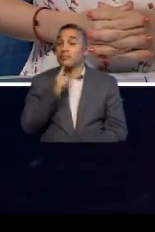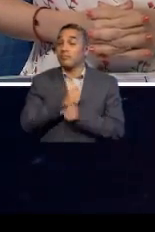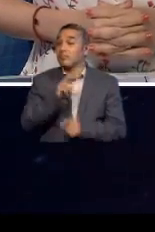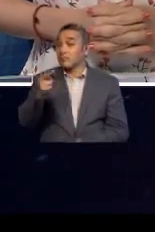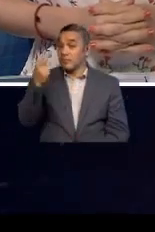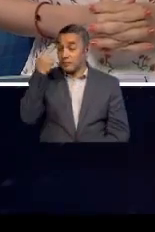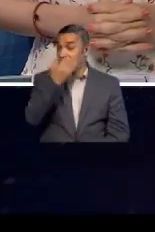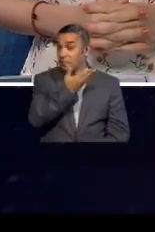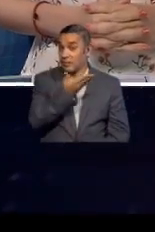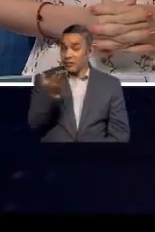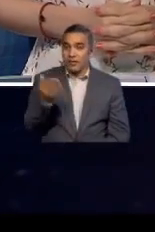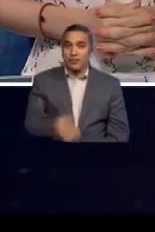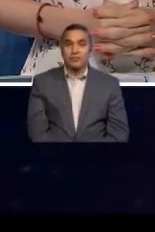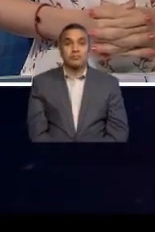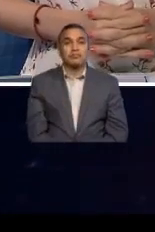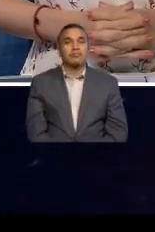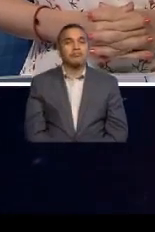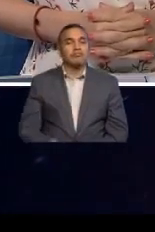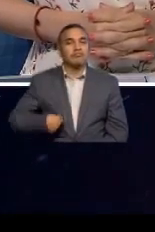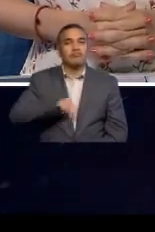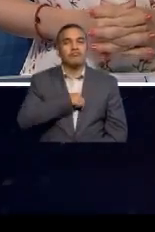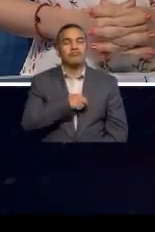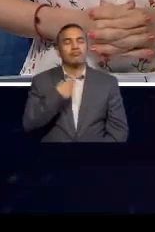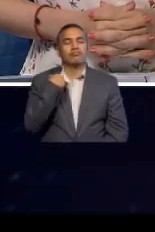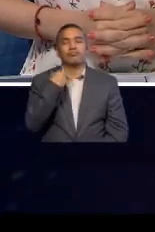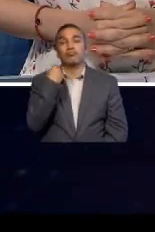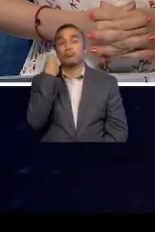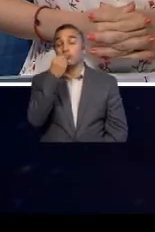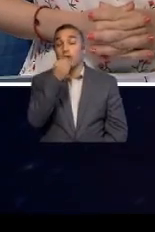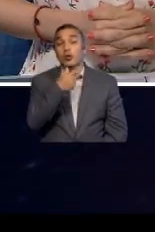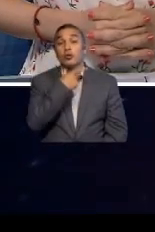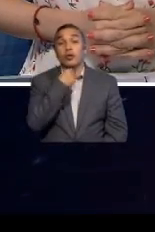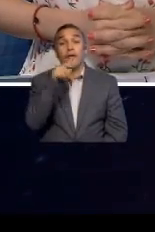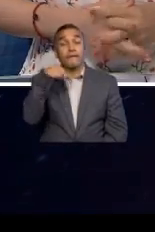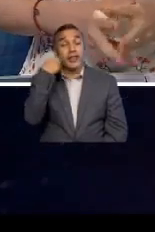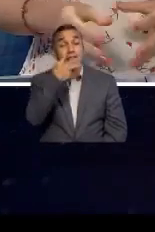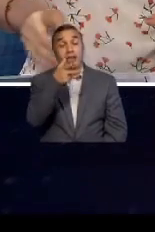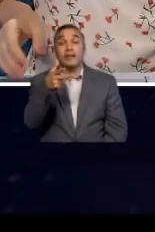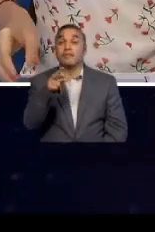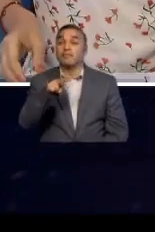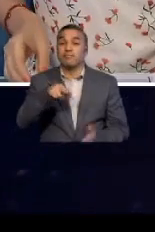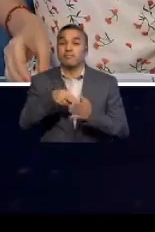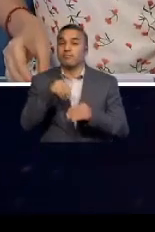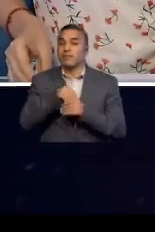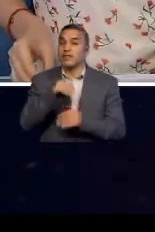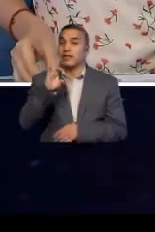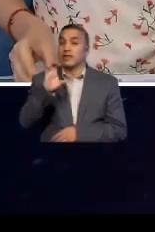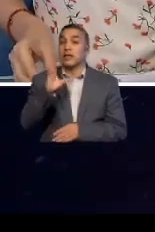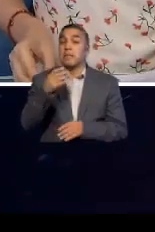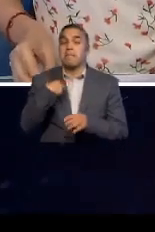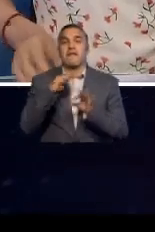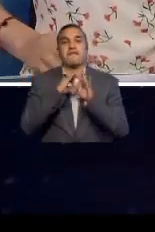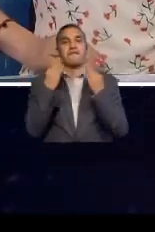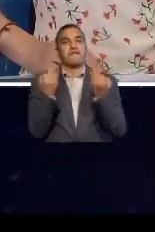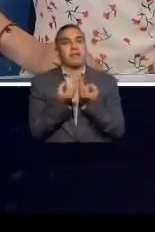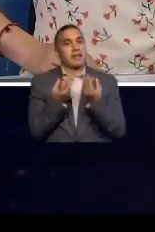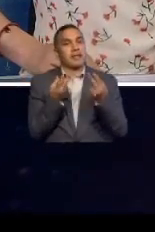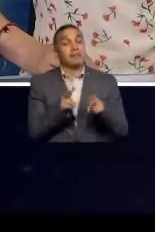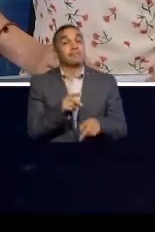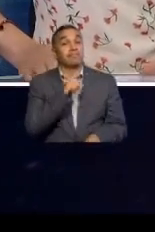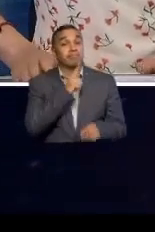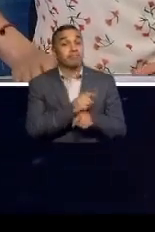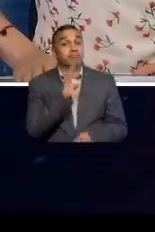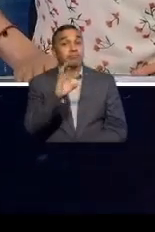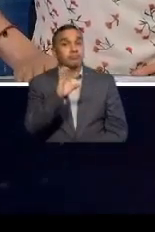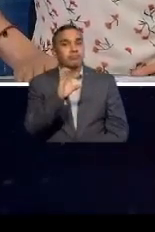Efectivamente, así es, mi querida Saskia, nos encantó el video. Resume el espíritu verdadero de TC, nuestra gran familia. Definitivamente